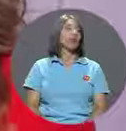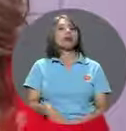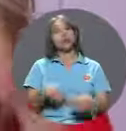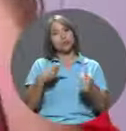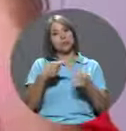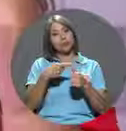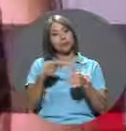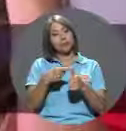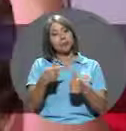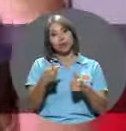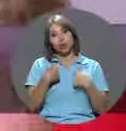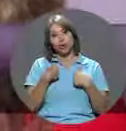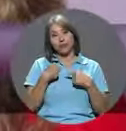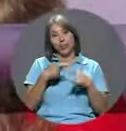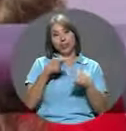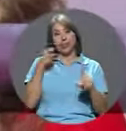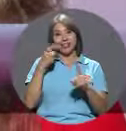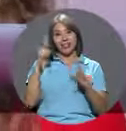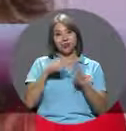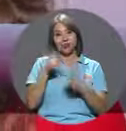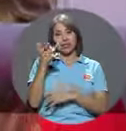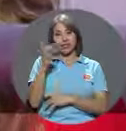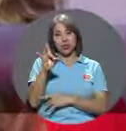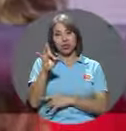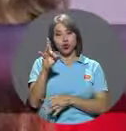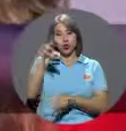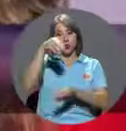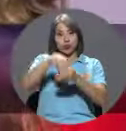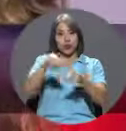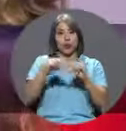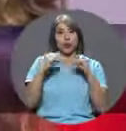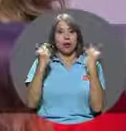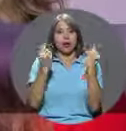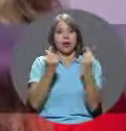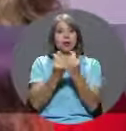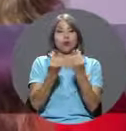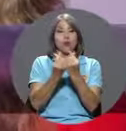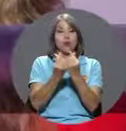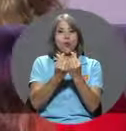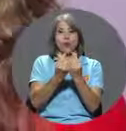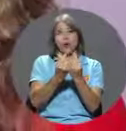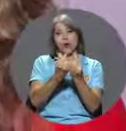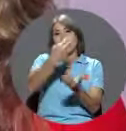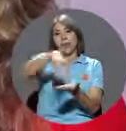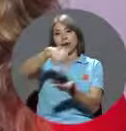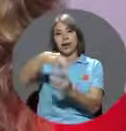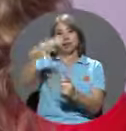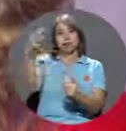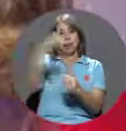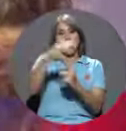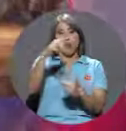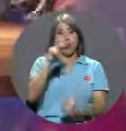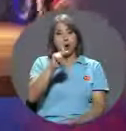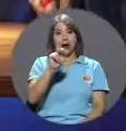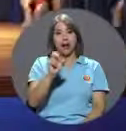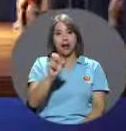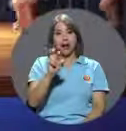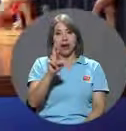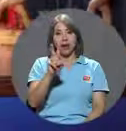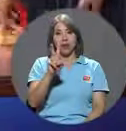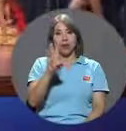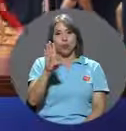Bueno, primero que nada, yo desde el año 2018 pertenezco al grupo de bailes populares Querube, que realmente es una herramienta súper buena